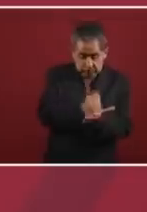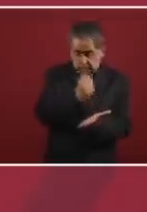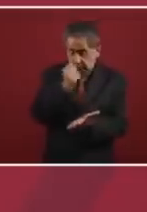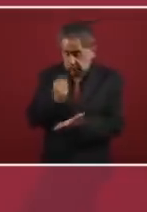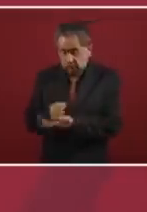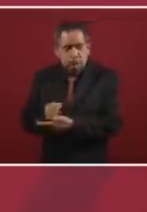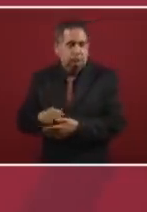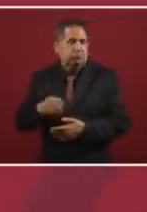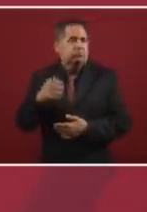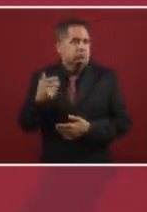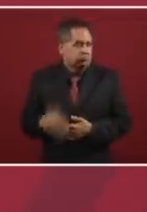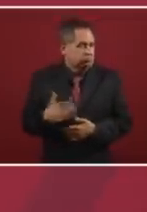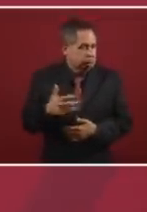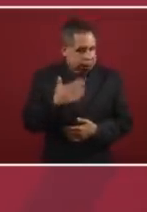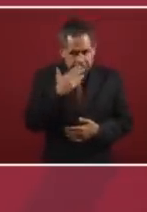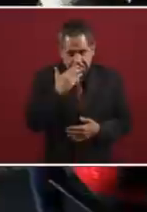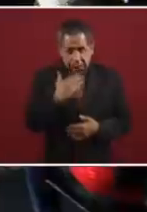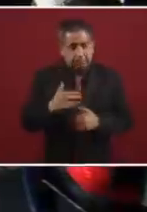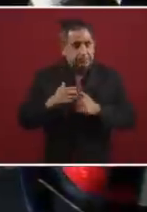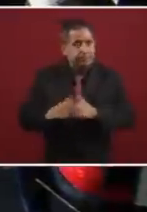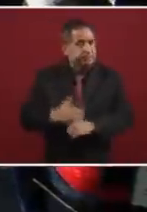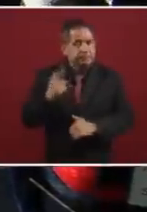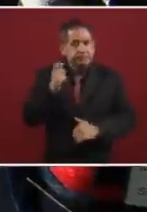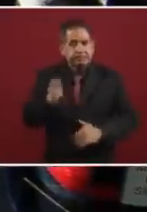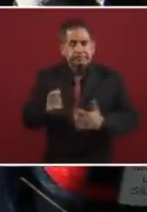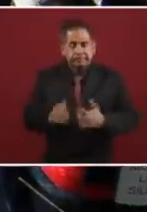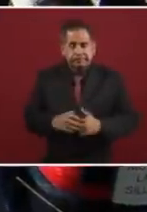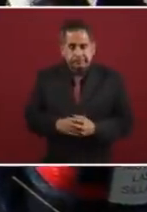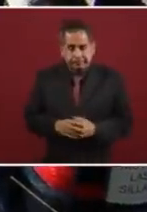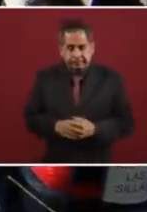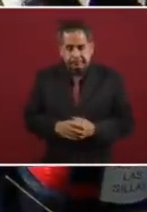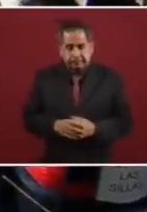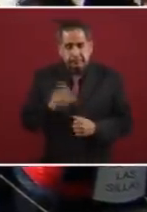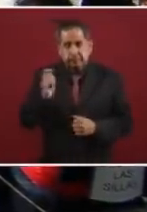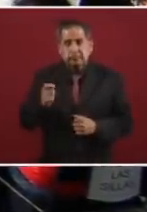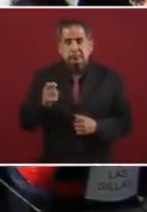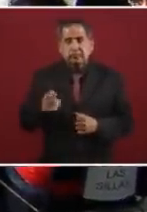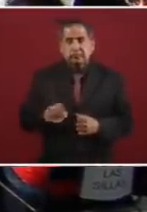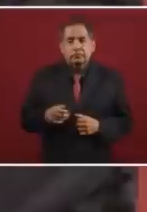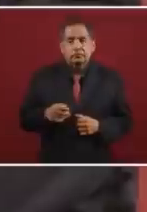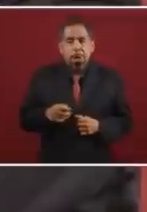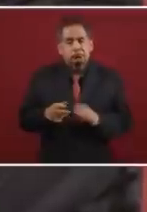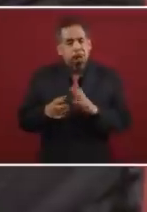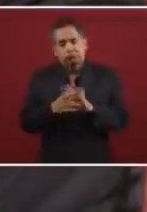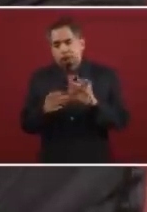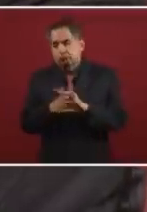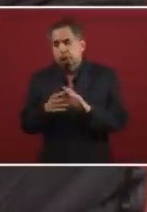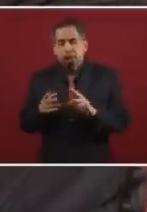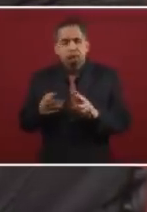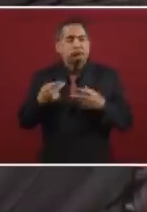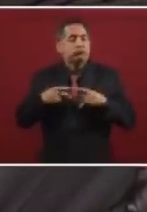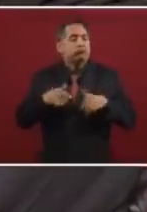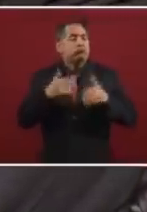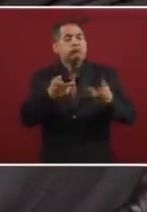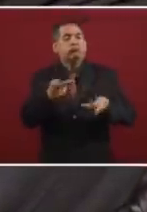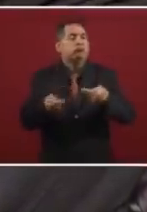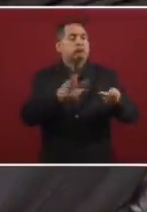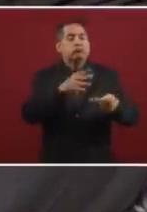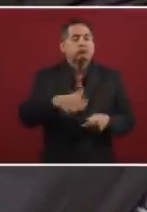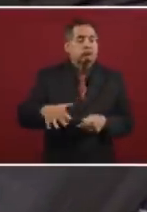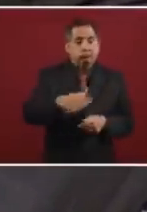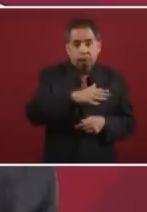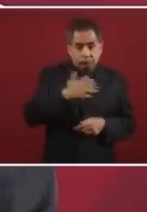reforma por qué se le va a preguntar a la gente si